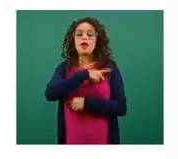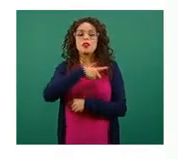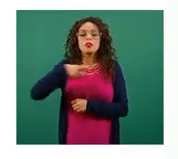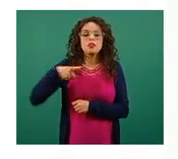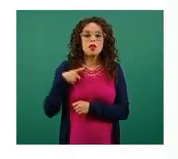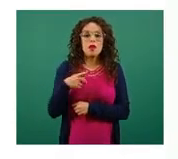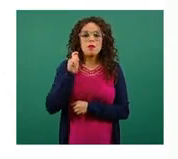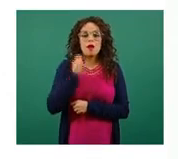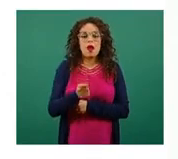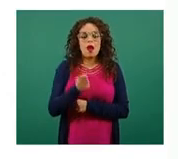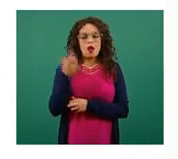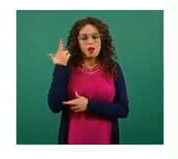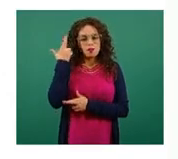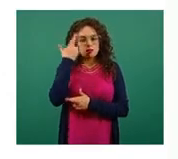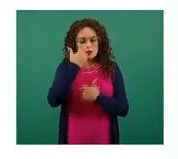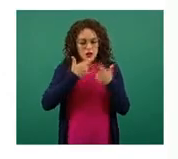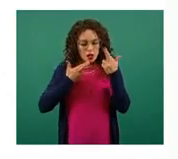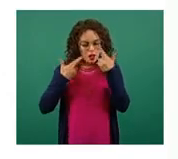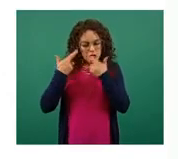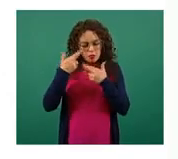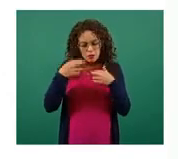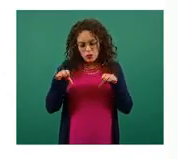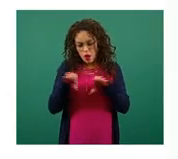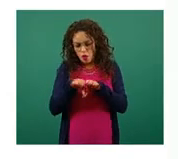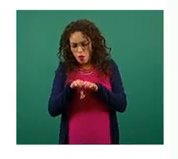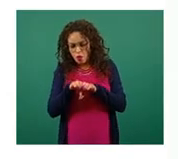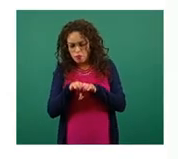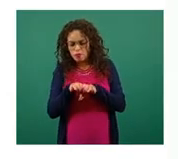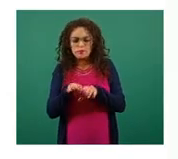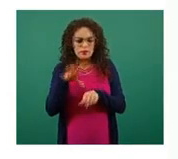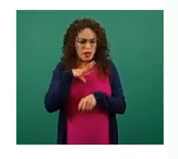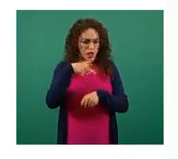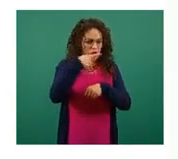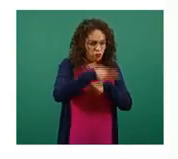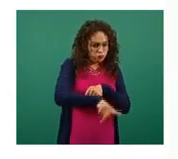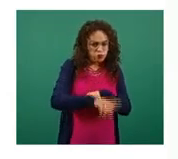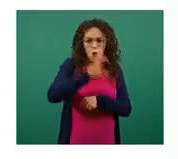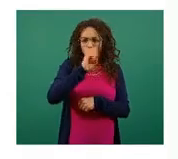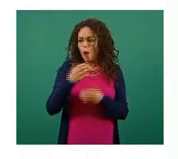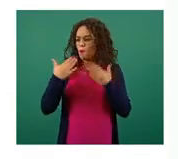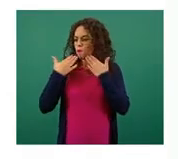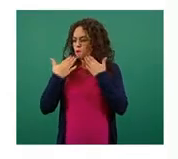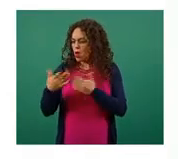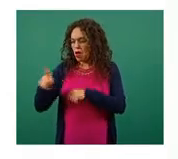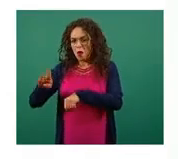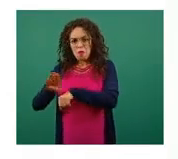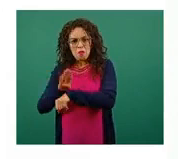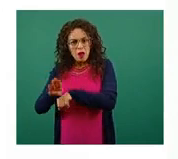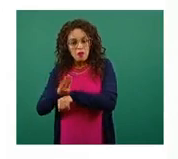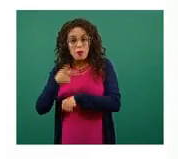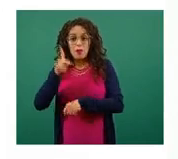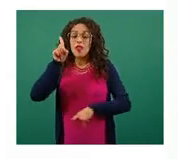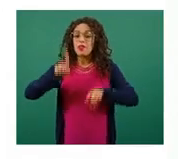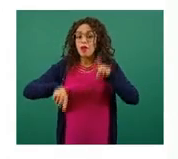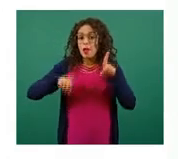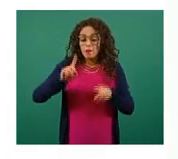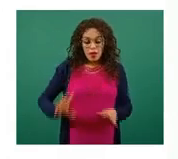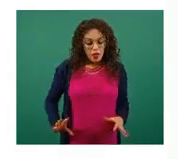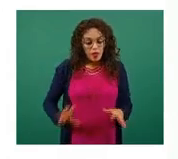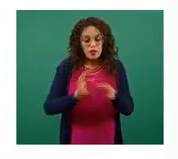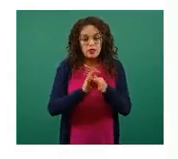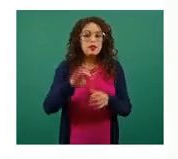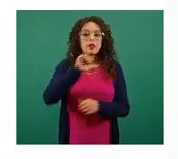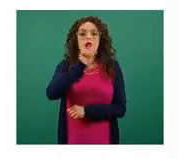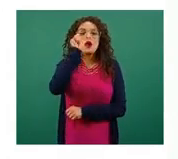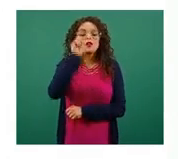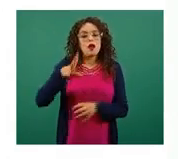una evaluación de riesgo-beneficio de acuerdo con la situación epidemiológica